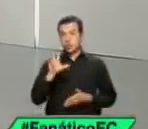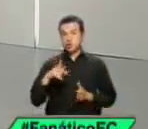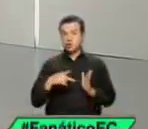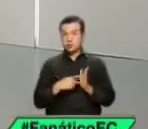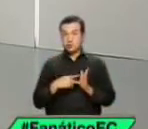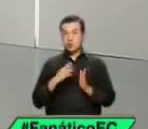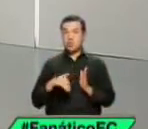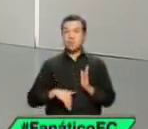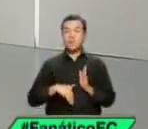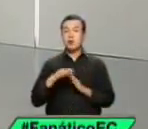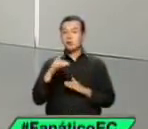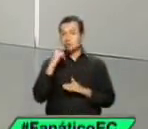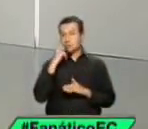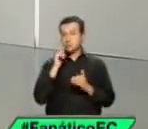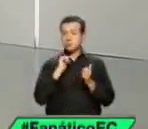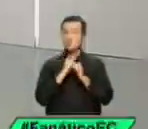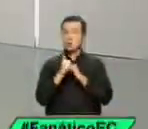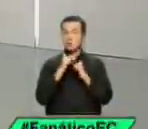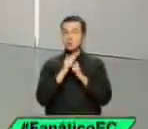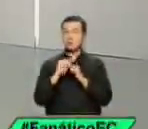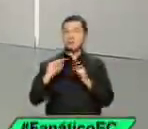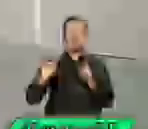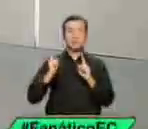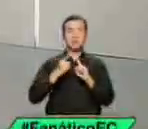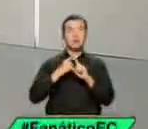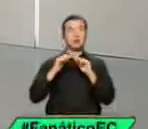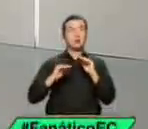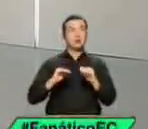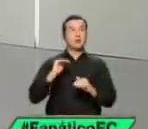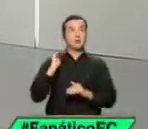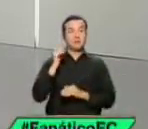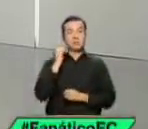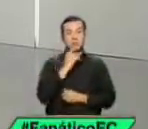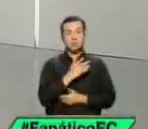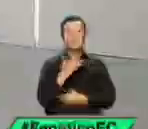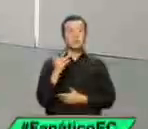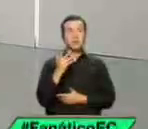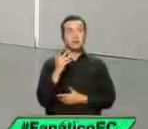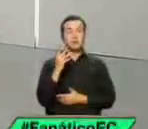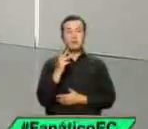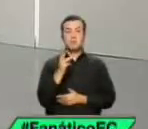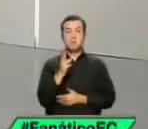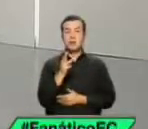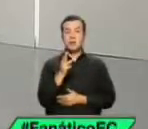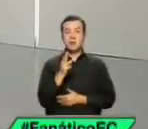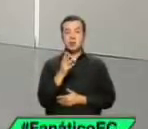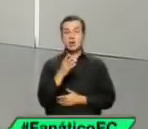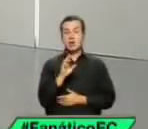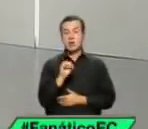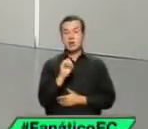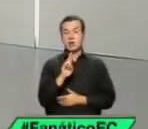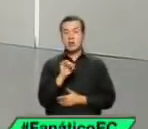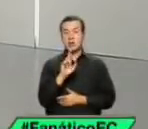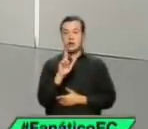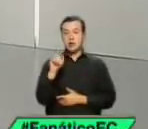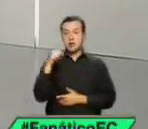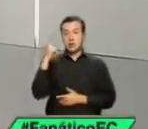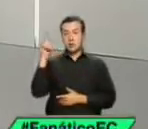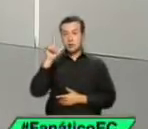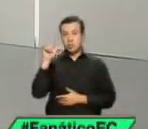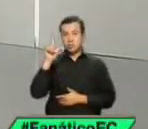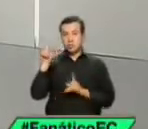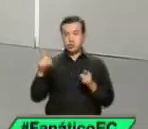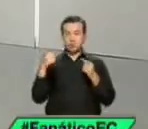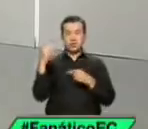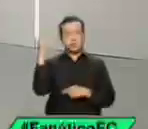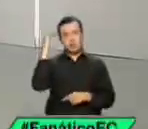la posibilidad de llegar a ese ansiado primer lugar que por el momento lo ocupa Macará, que en cambio tendrá que enfrentar el próximo lunes al Club Deportivo